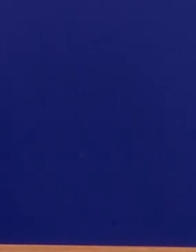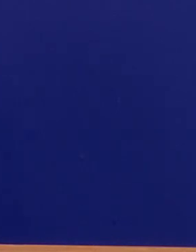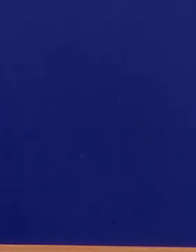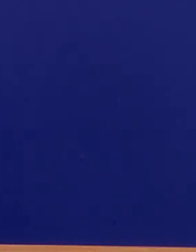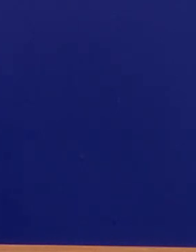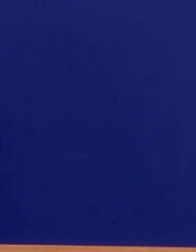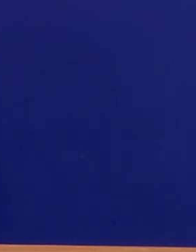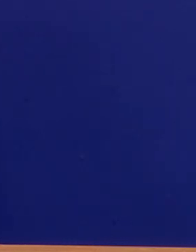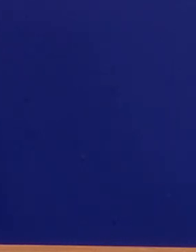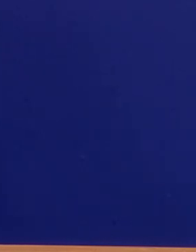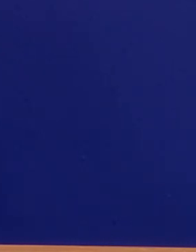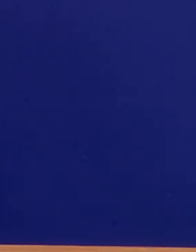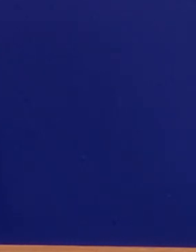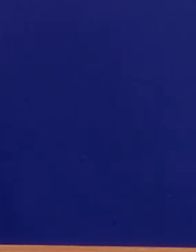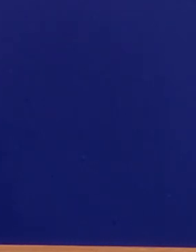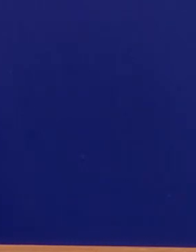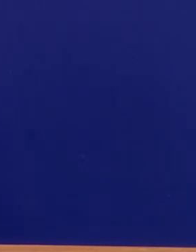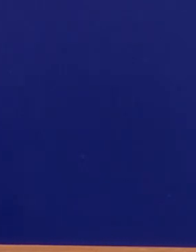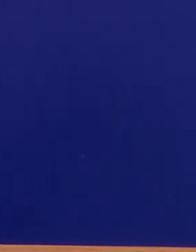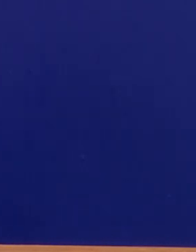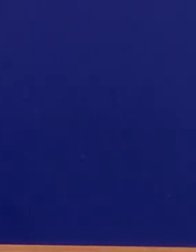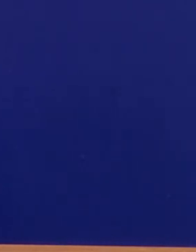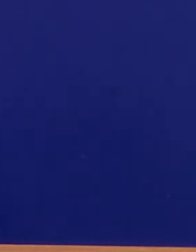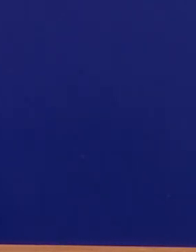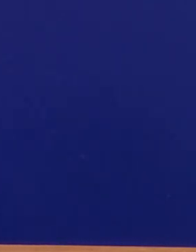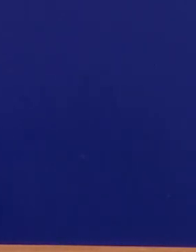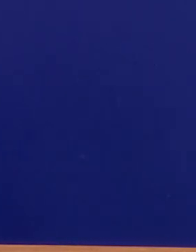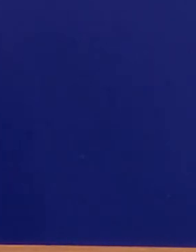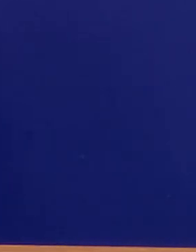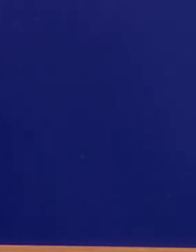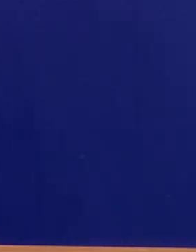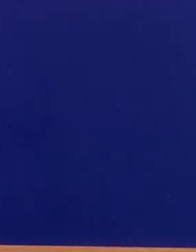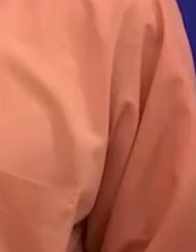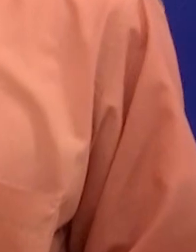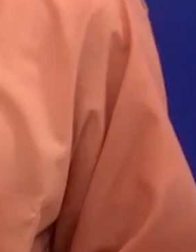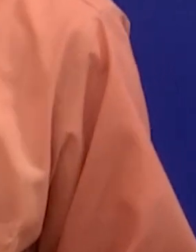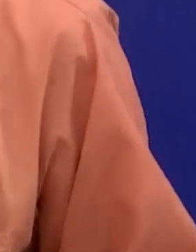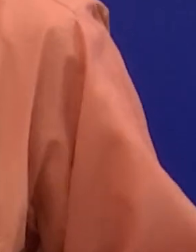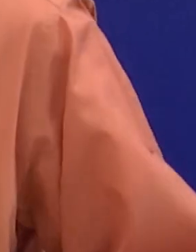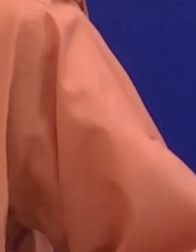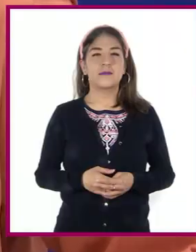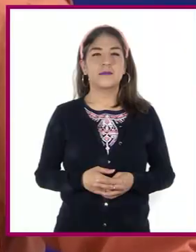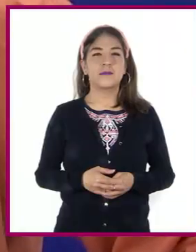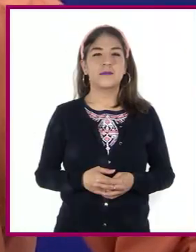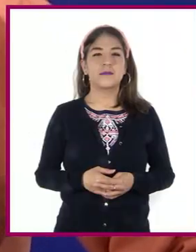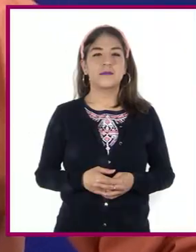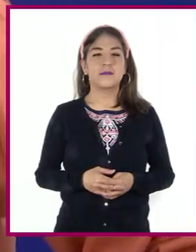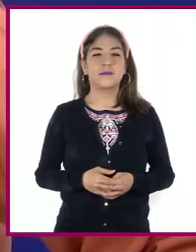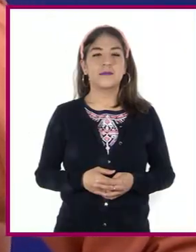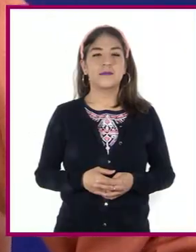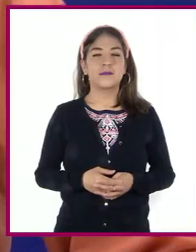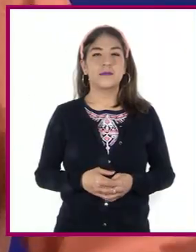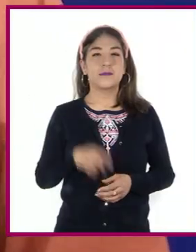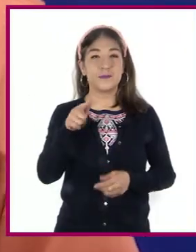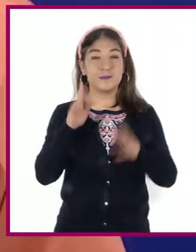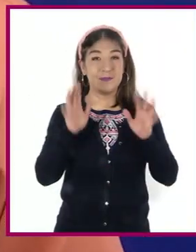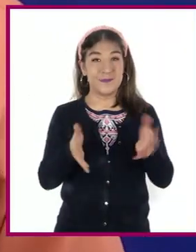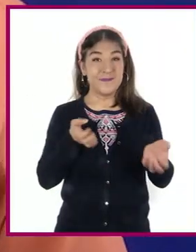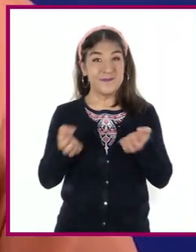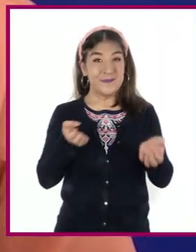tlaten camatzactli. Juan amo tlauetl ximonechcahuicaj. Además, ¿ya hicieron algo de